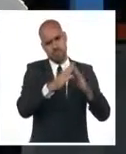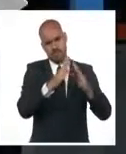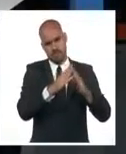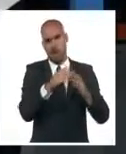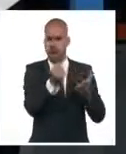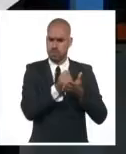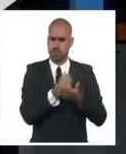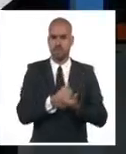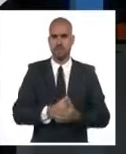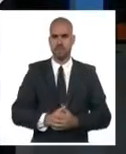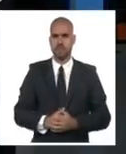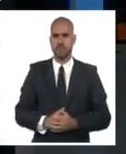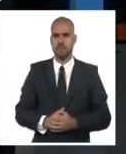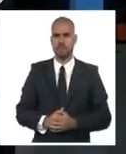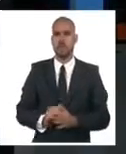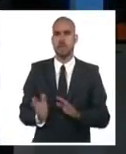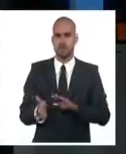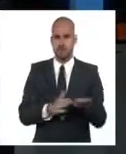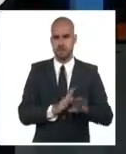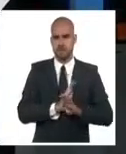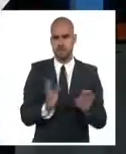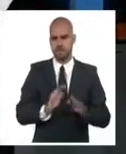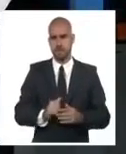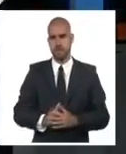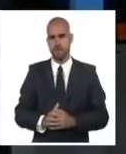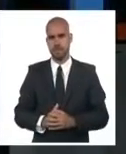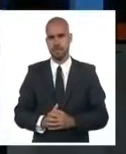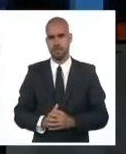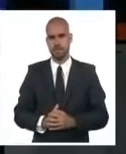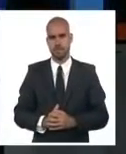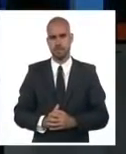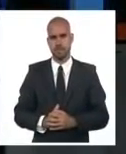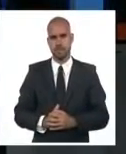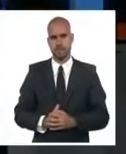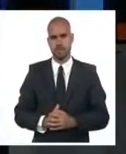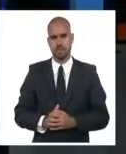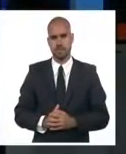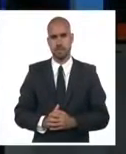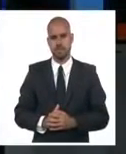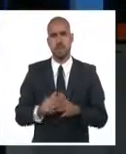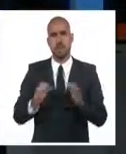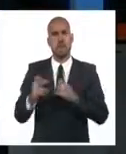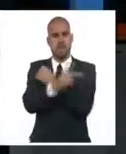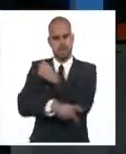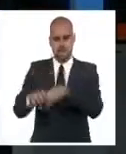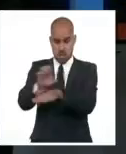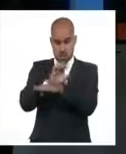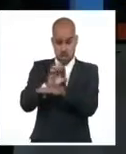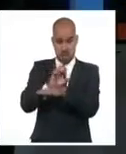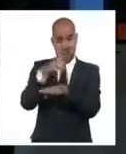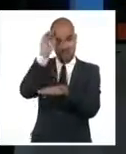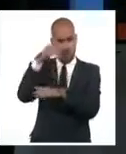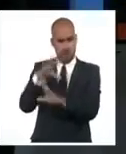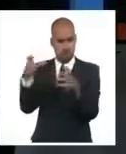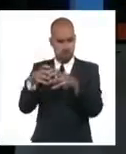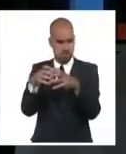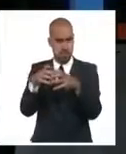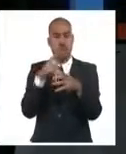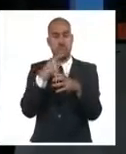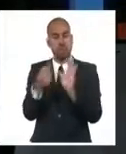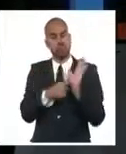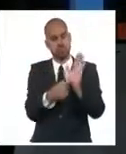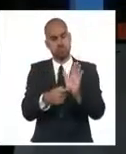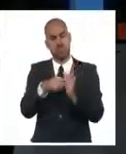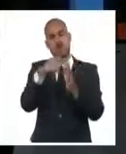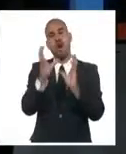Por otro lado, la Coordinadora Popular por la Revocatoria, un colectivo de grupos sociales y civiles del Ecuador, presentó ante el Consejo Nacional Electoral de ese país